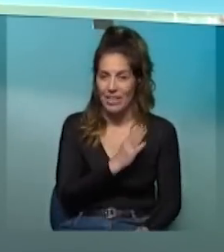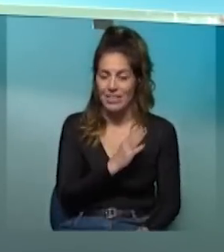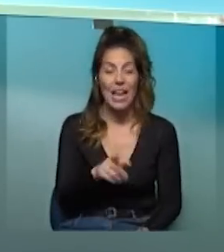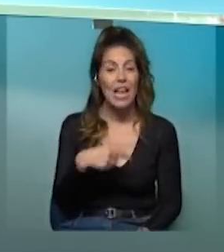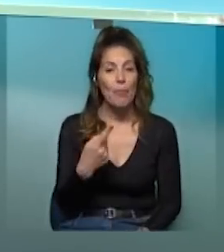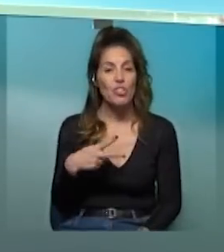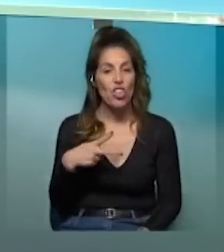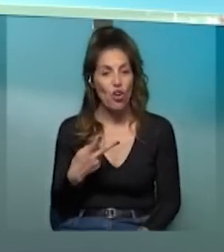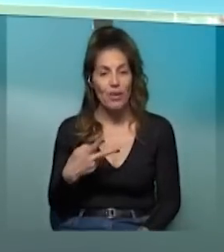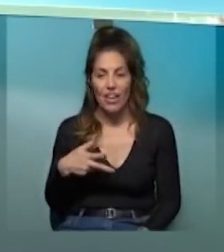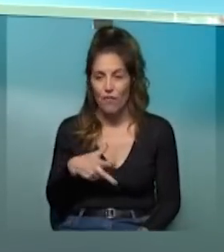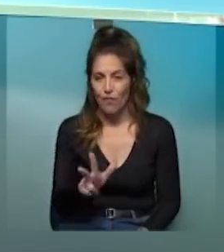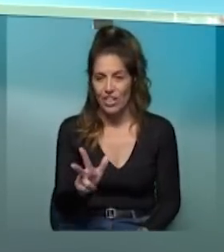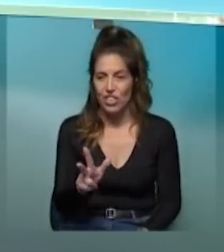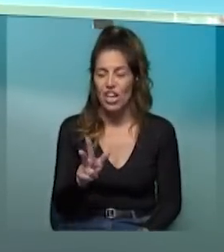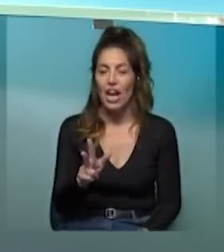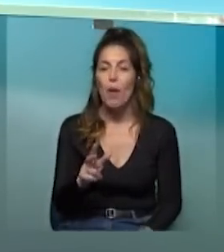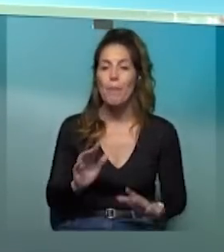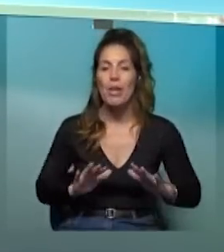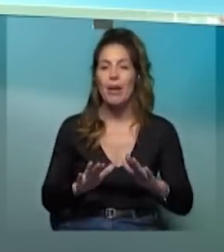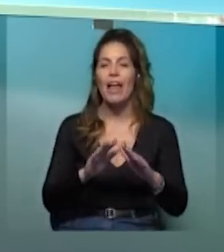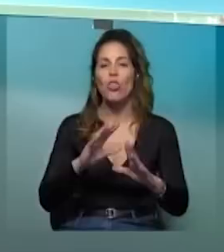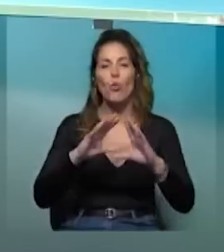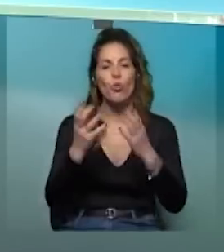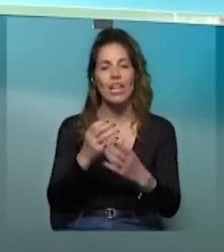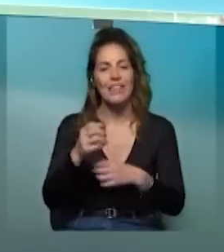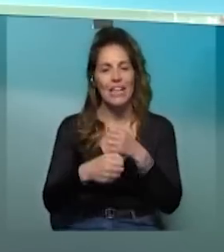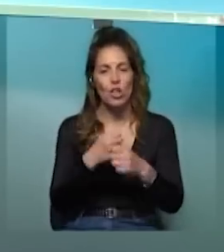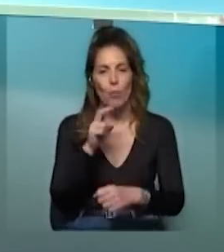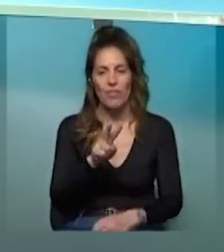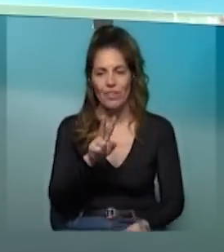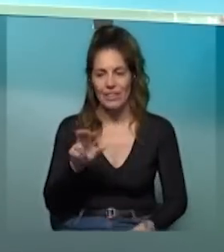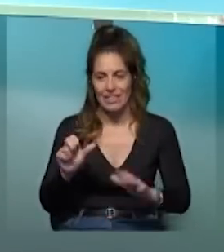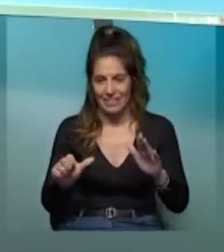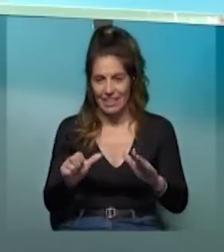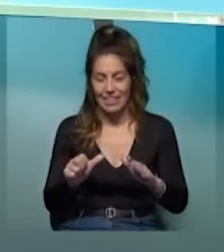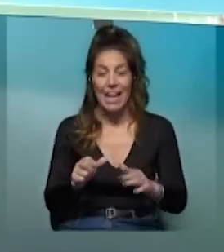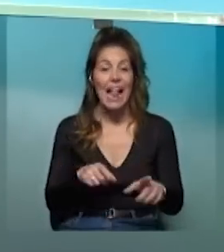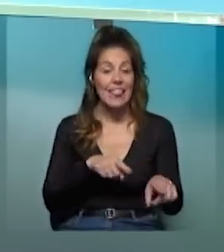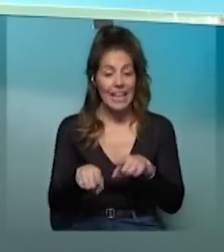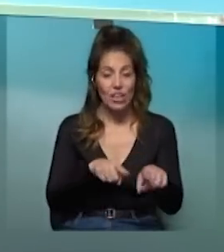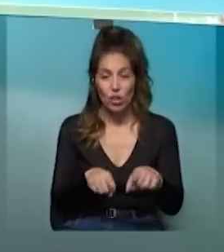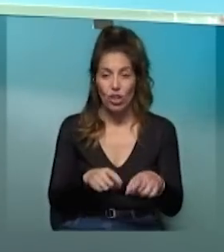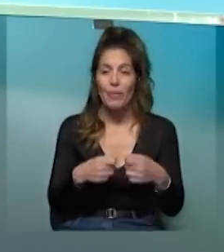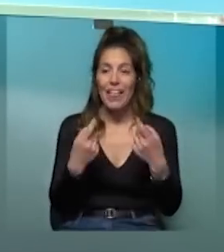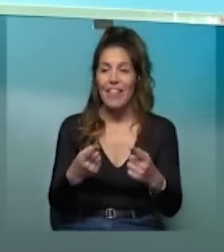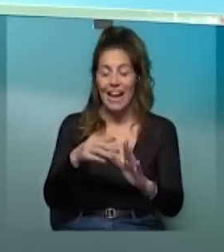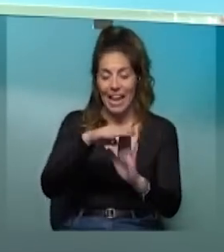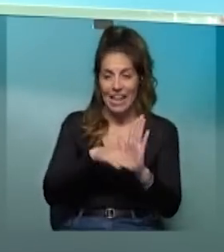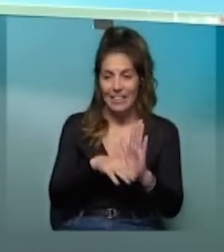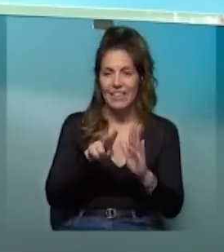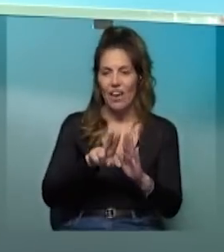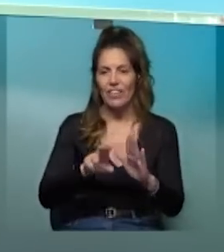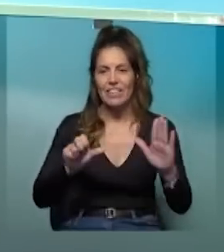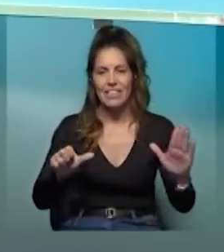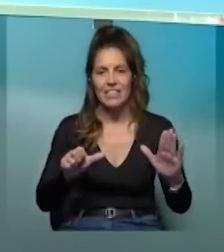próxima doble fecha de las eliminatorias de cara mundial de 2026 el director técnico deberá entregar en las próximas horas la lista de los 26